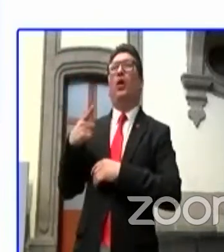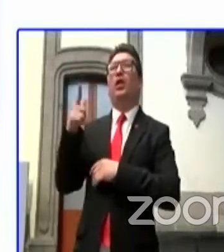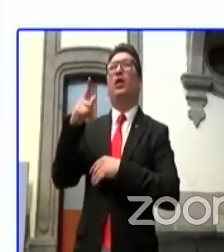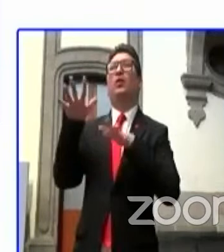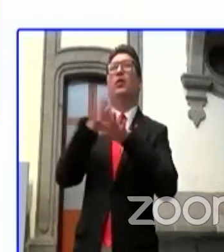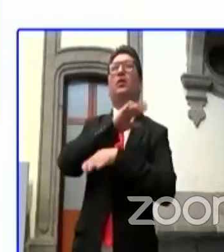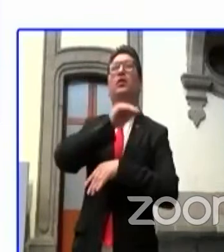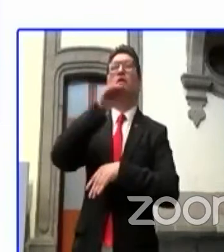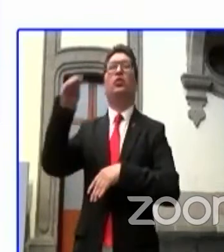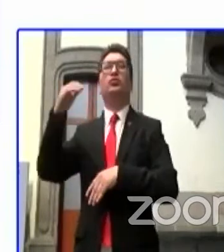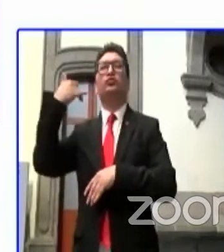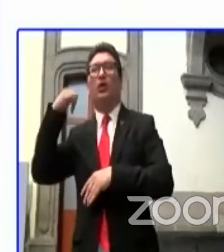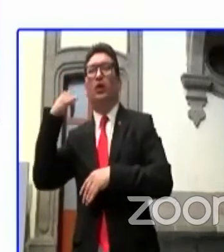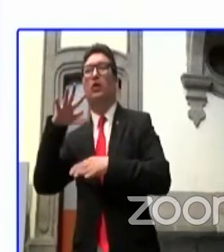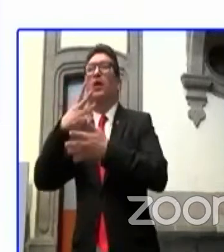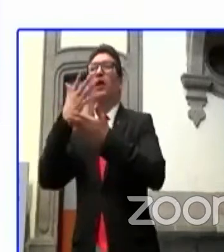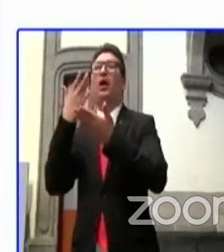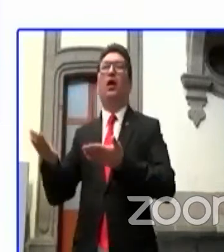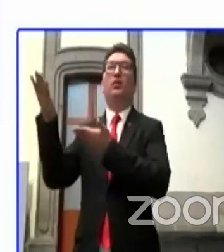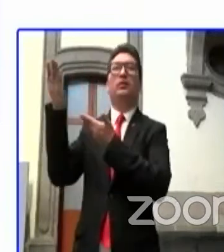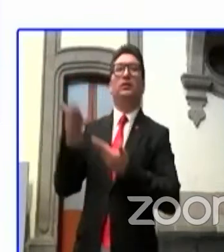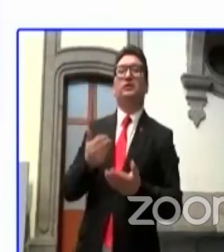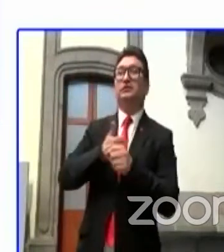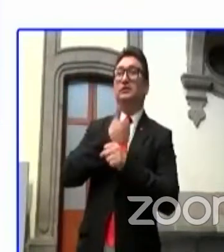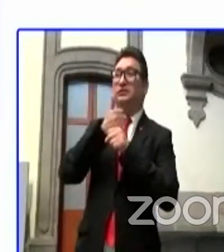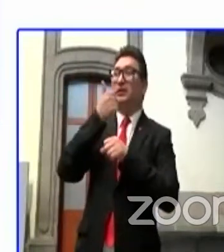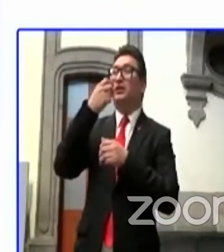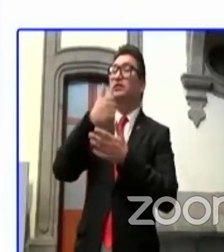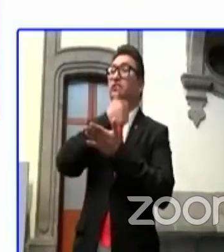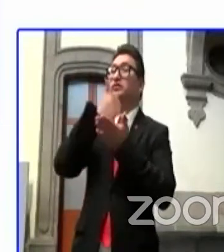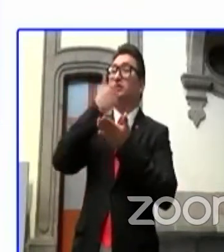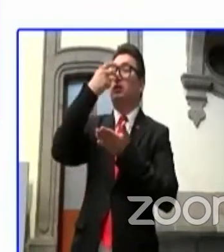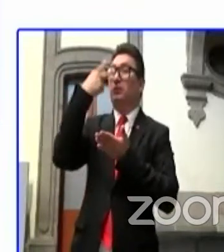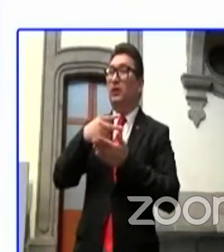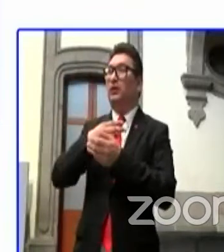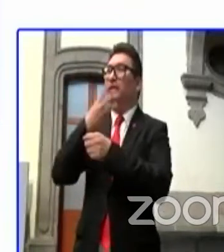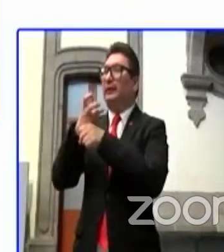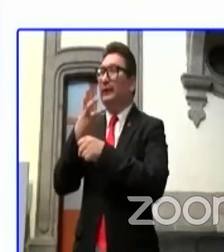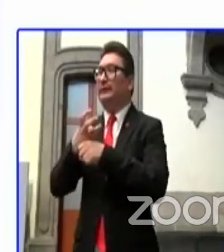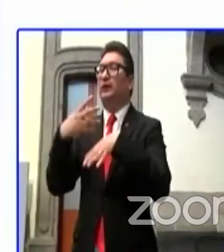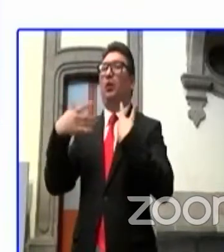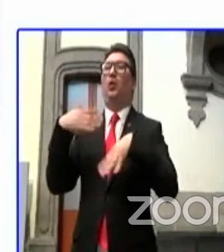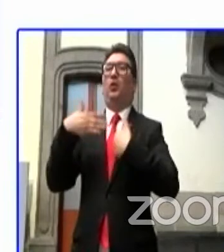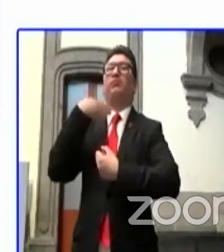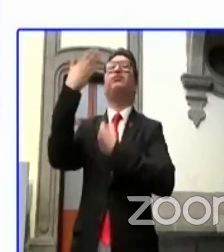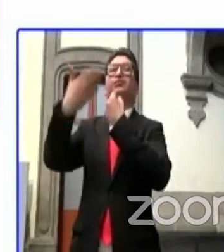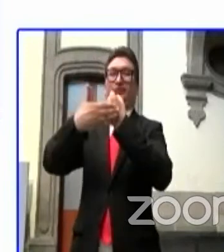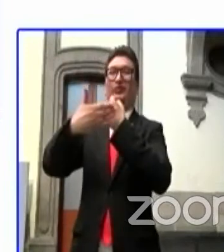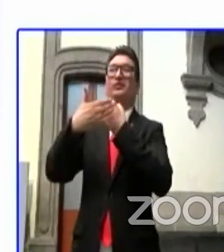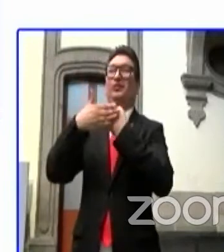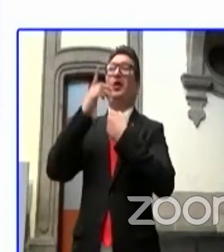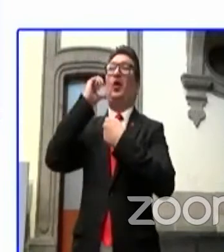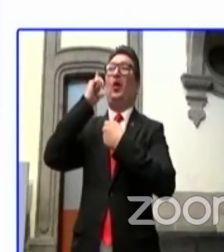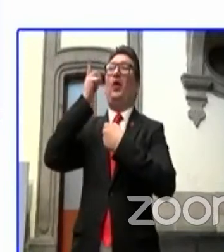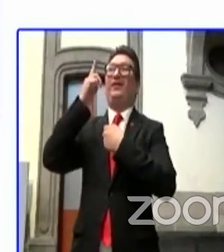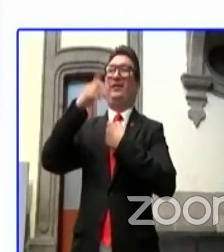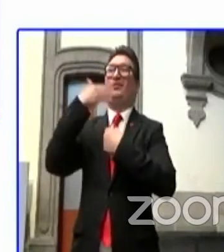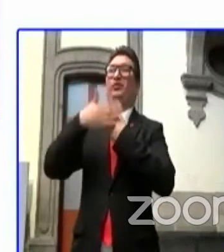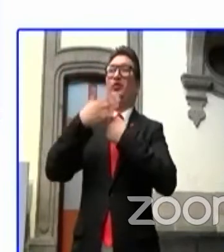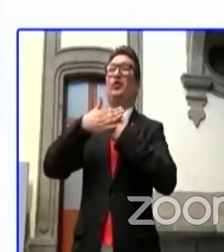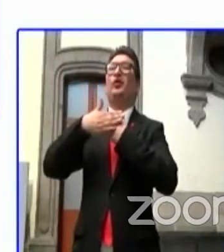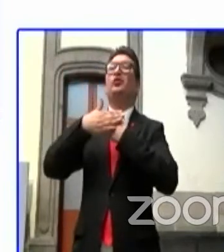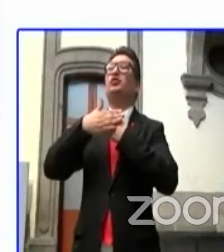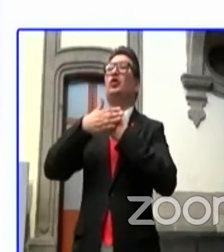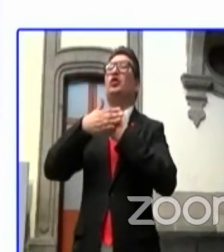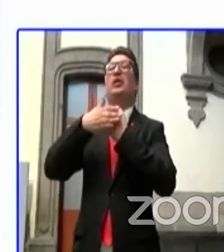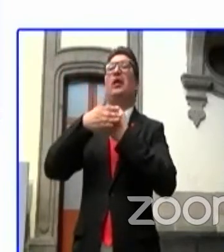Yucatán y ahora está en Ciudad de México y esperemos que pronto, como dirían en el comercial, llegue muy pronto a